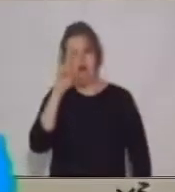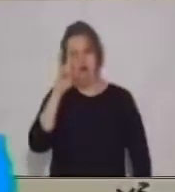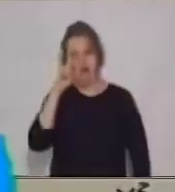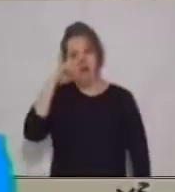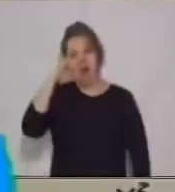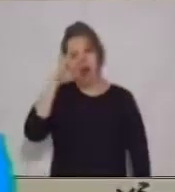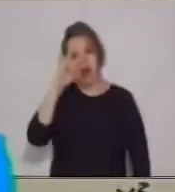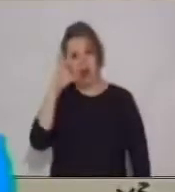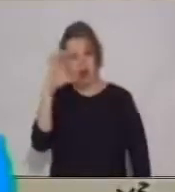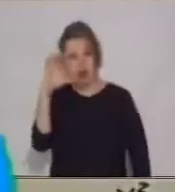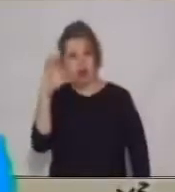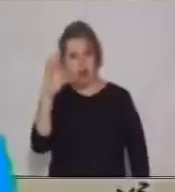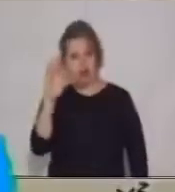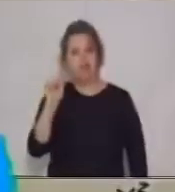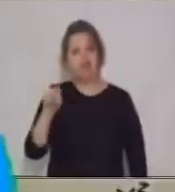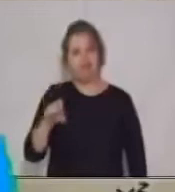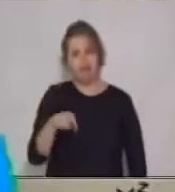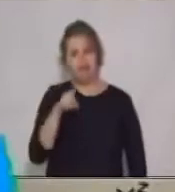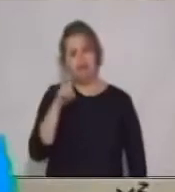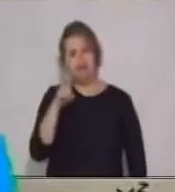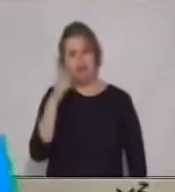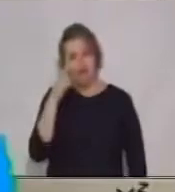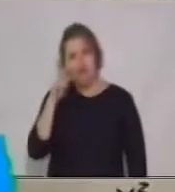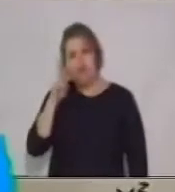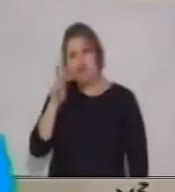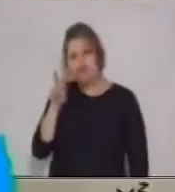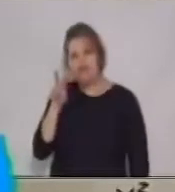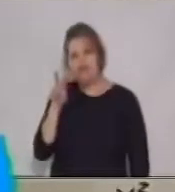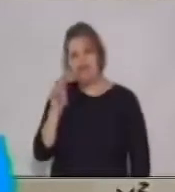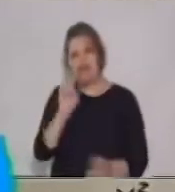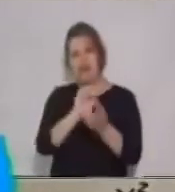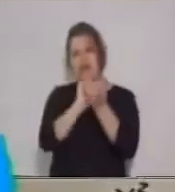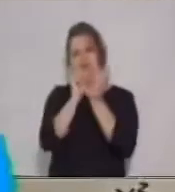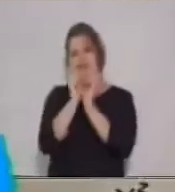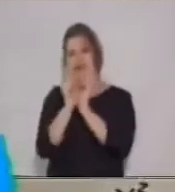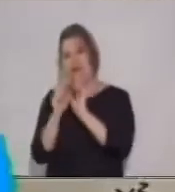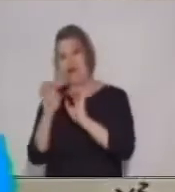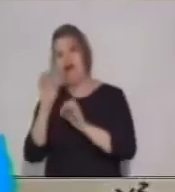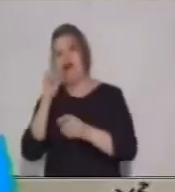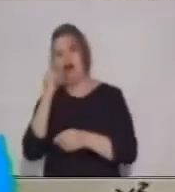de este valor, vamos a poder trazar ya